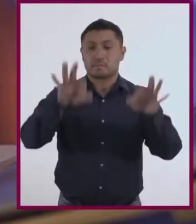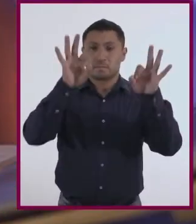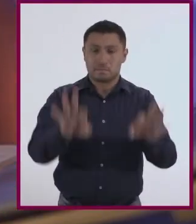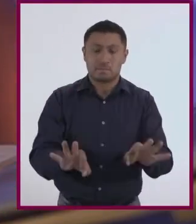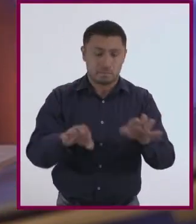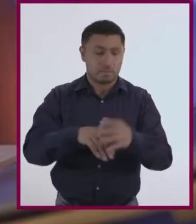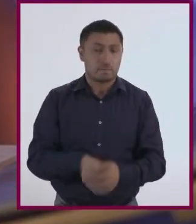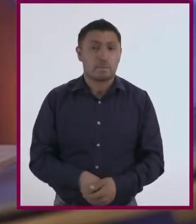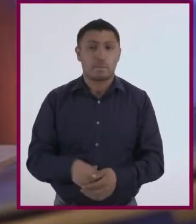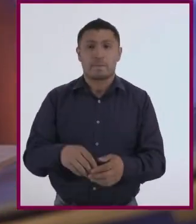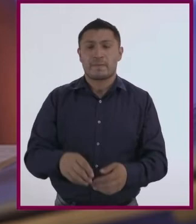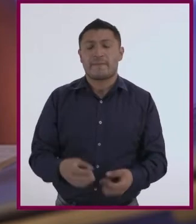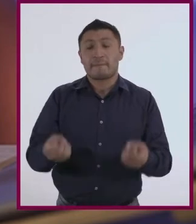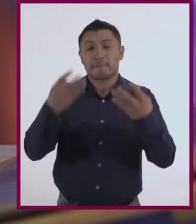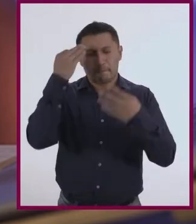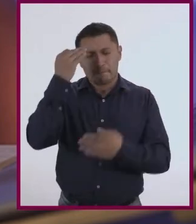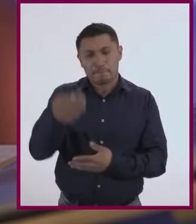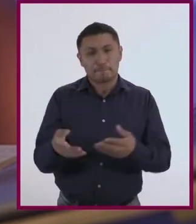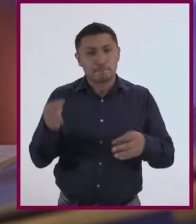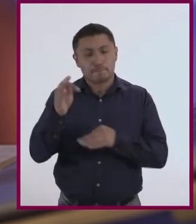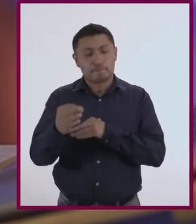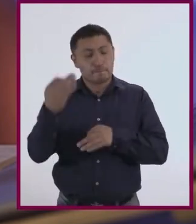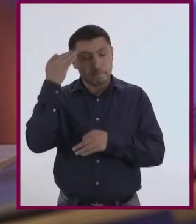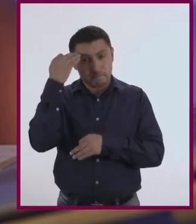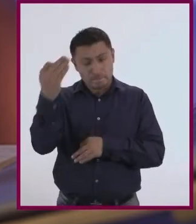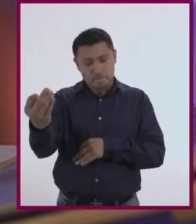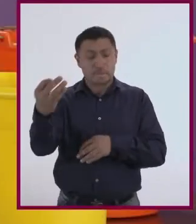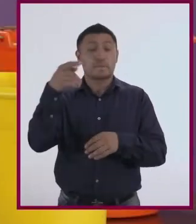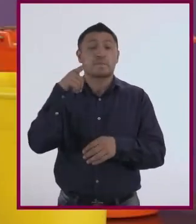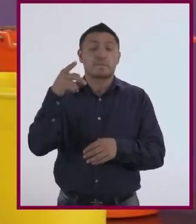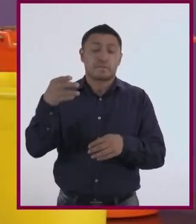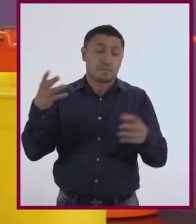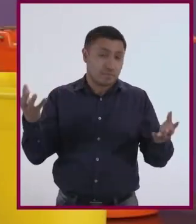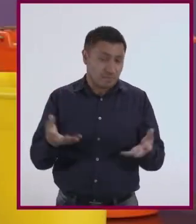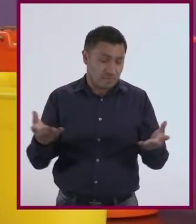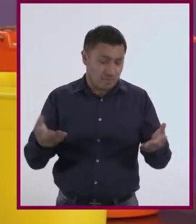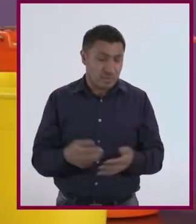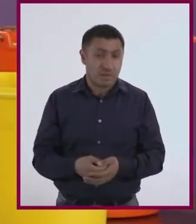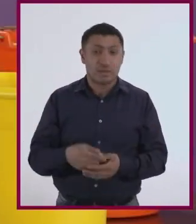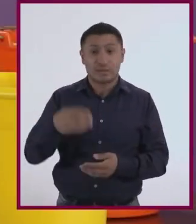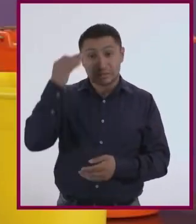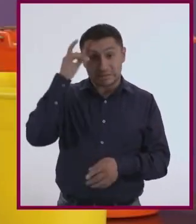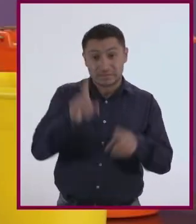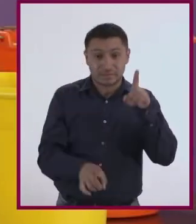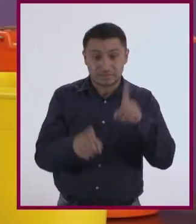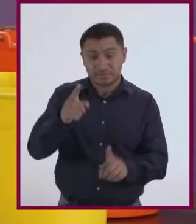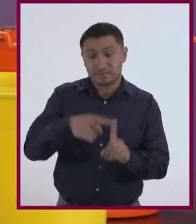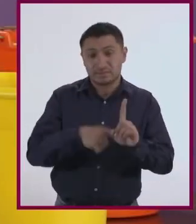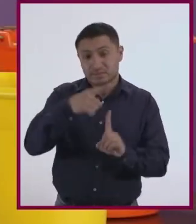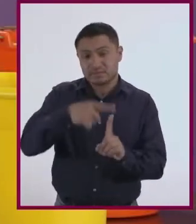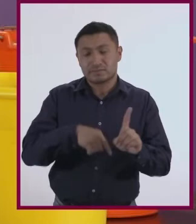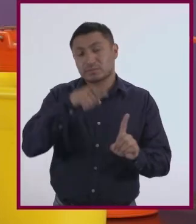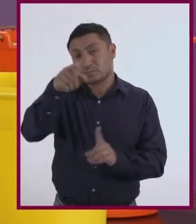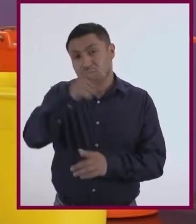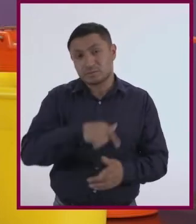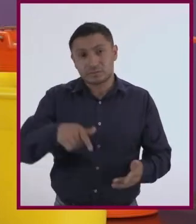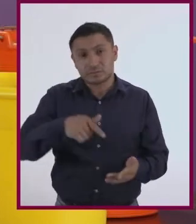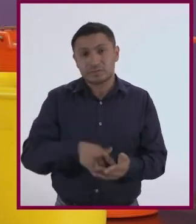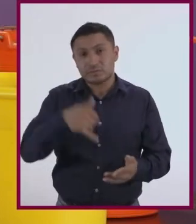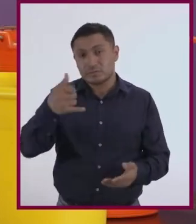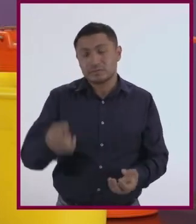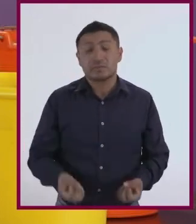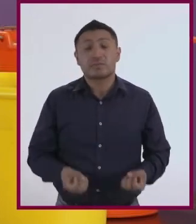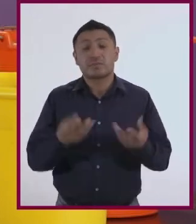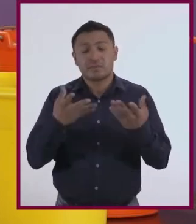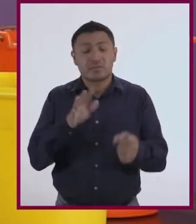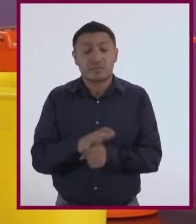Excelente, Gerardo. ¿Cómo cuánto tiempo tardaremos en obtener la composta? El tiempo que tarda depende de la temperatura en la que te encuentres y del tipo de residuos